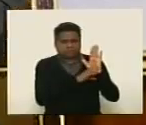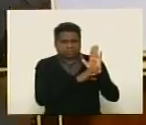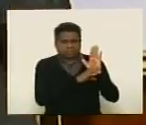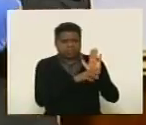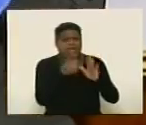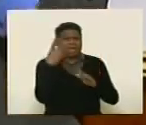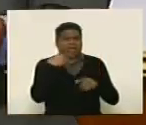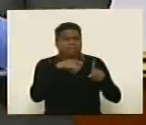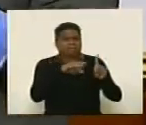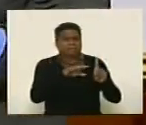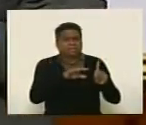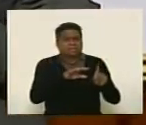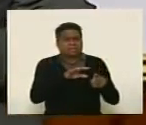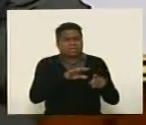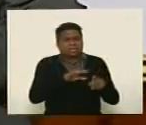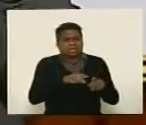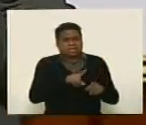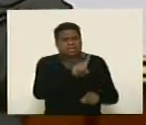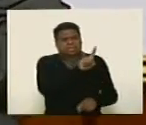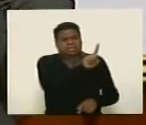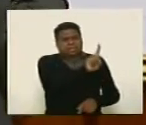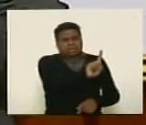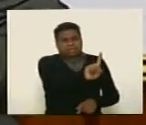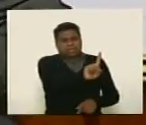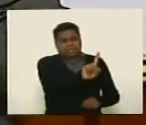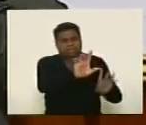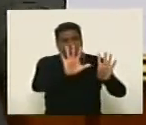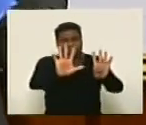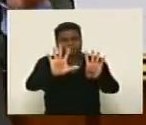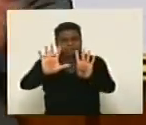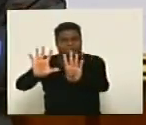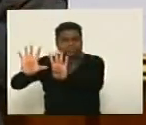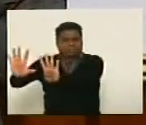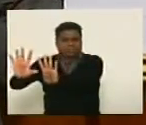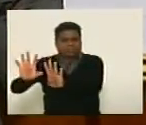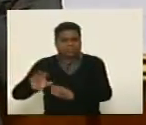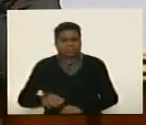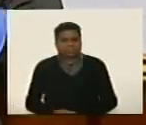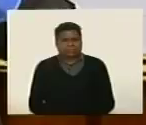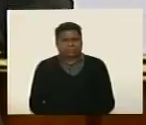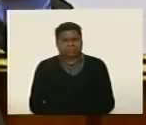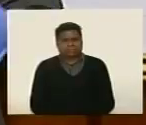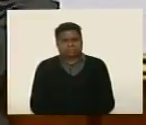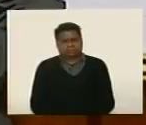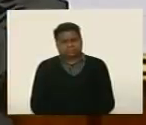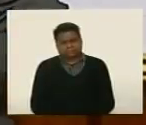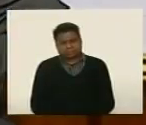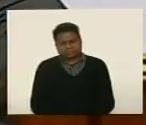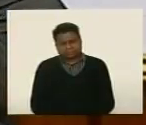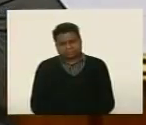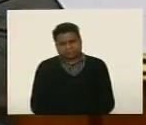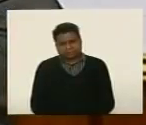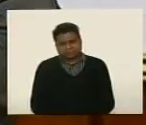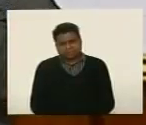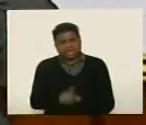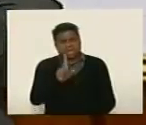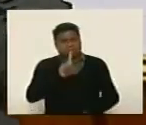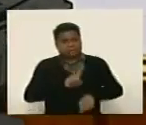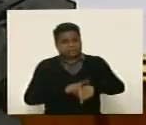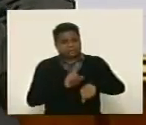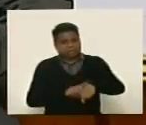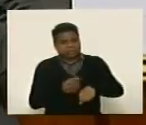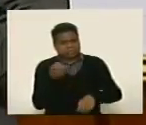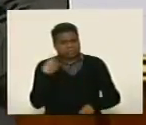1999, trajo pues esa propuesta que fue acogida por la unanimidad en ese momento de todos